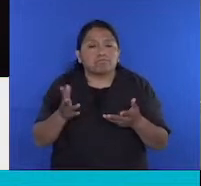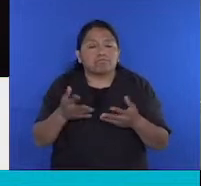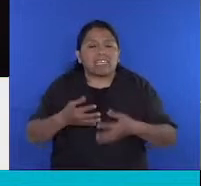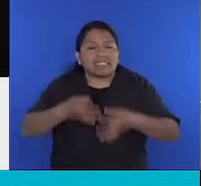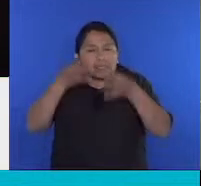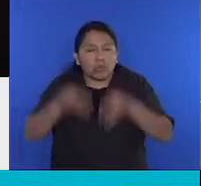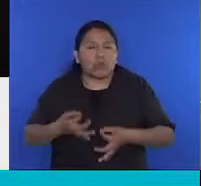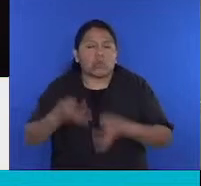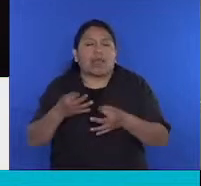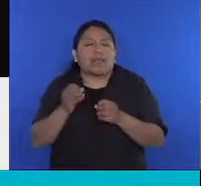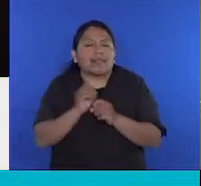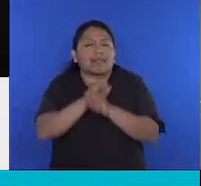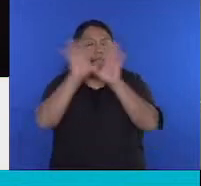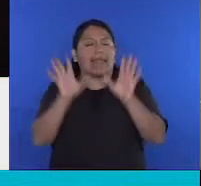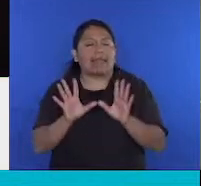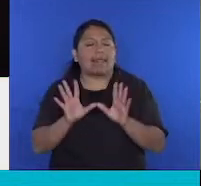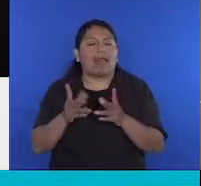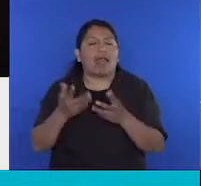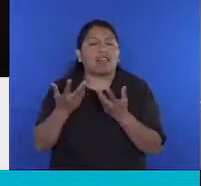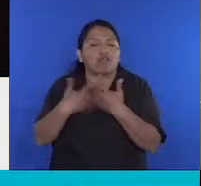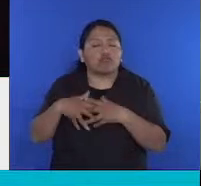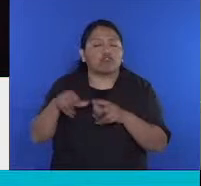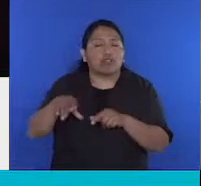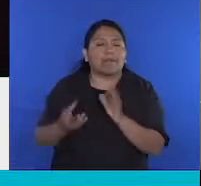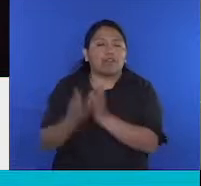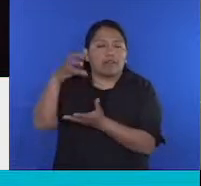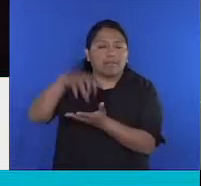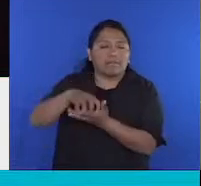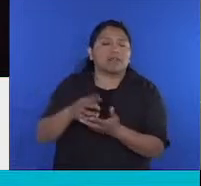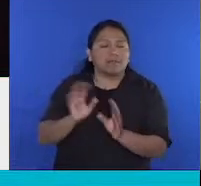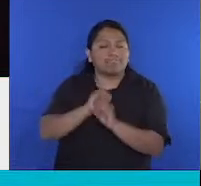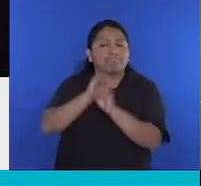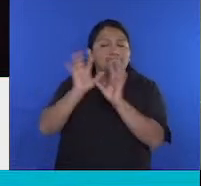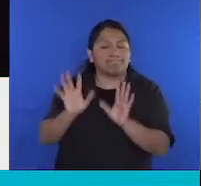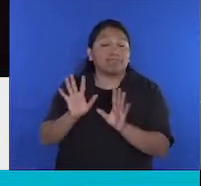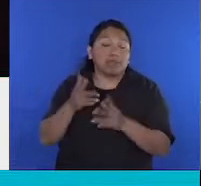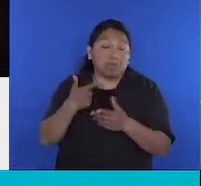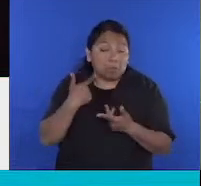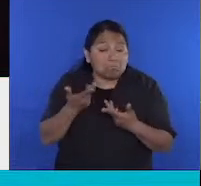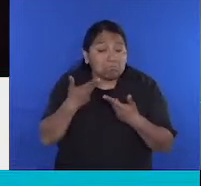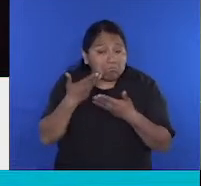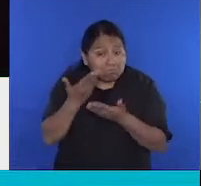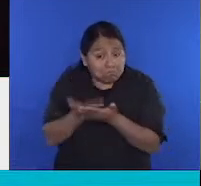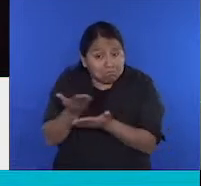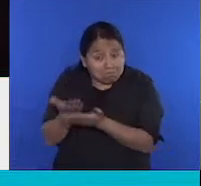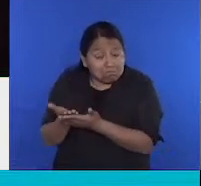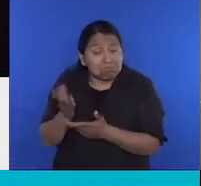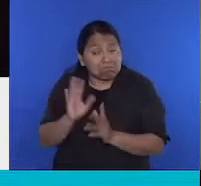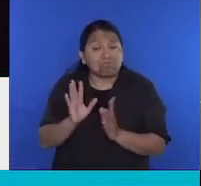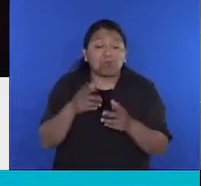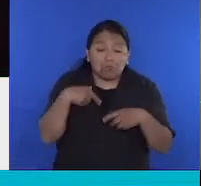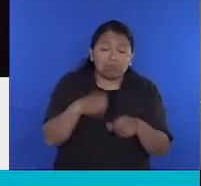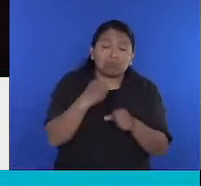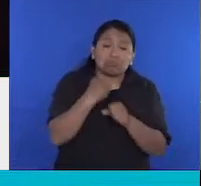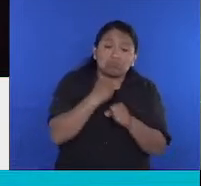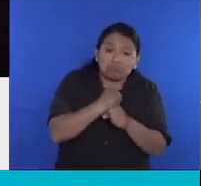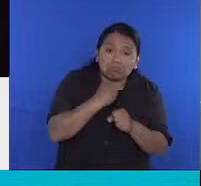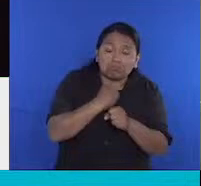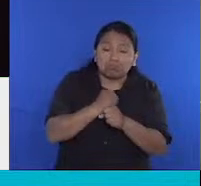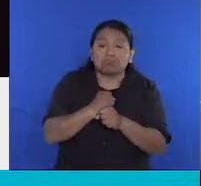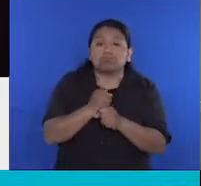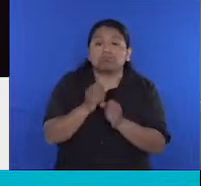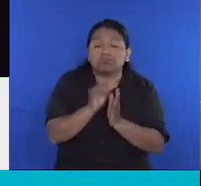del funcionamiento de la empresa, y fue lo que hicimos. Nos pusimos a trabajar en ello y